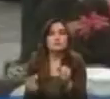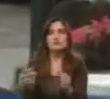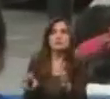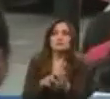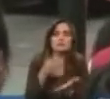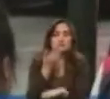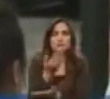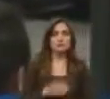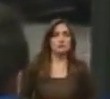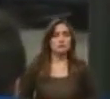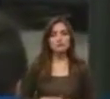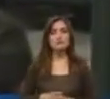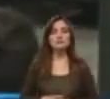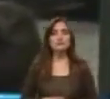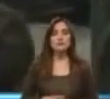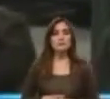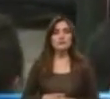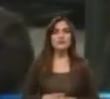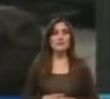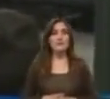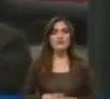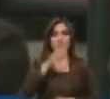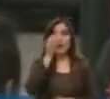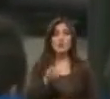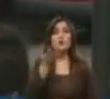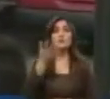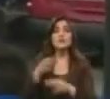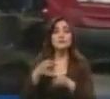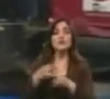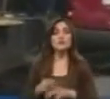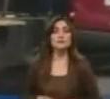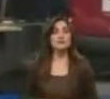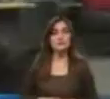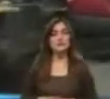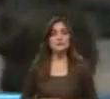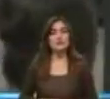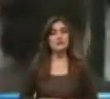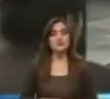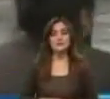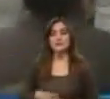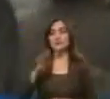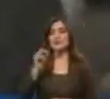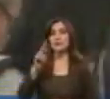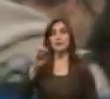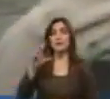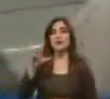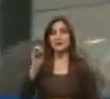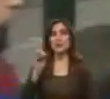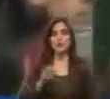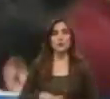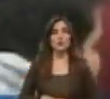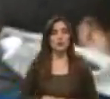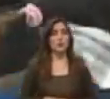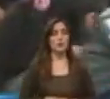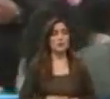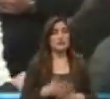cause alguna situación. Señor, buenos días, ¿cuál es su nombre? Buenos días, Marcelo Quinjín, le saluda. ¿Ha afectado este paro de actividades en este día?